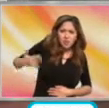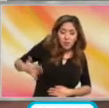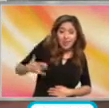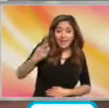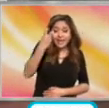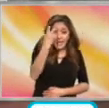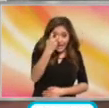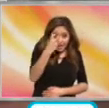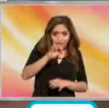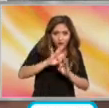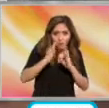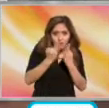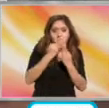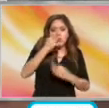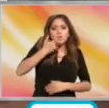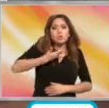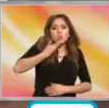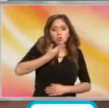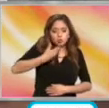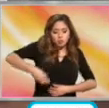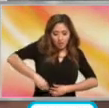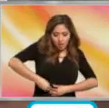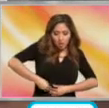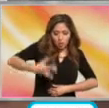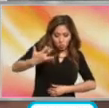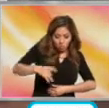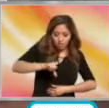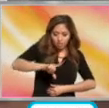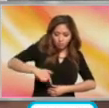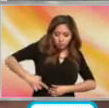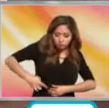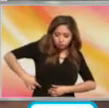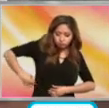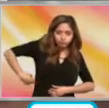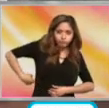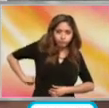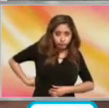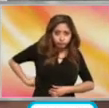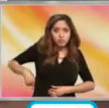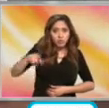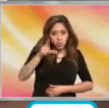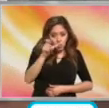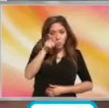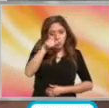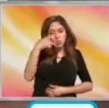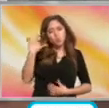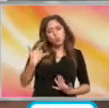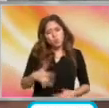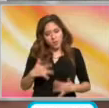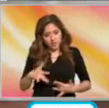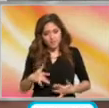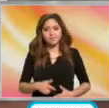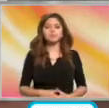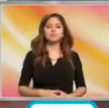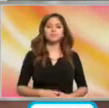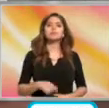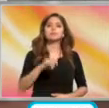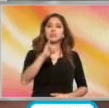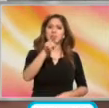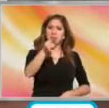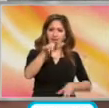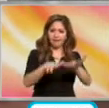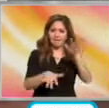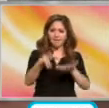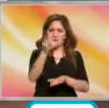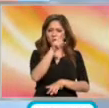síntomas como muy patognomónicos o muy descriptivos de vesícula. Por eso se llega a confundir un poco, ¿no, doctor? Sí, También